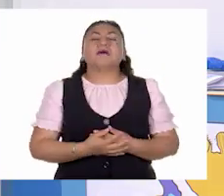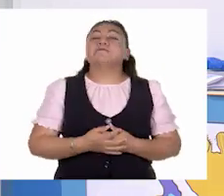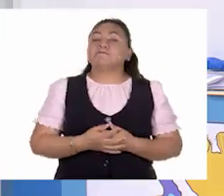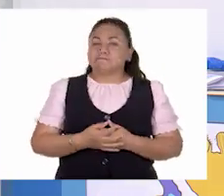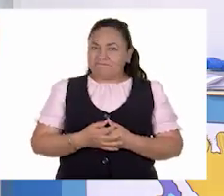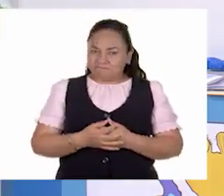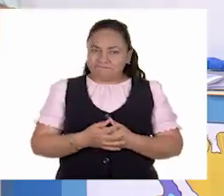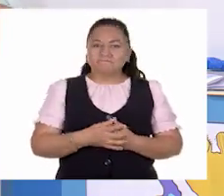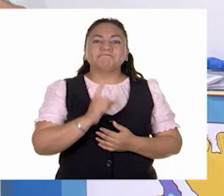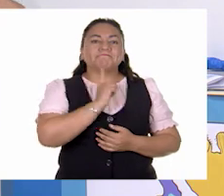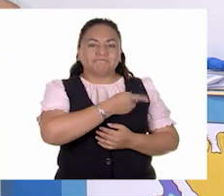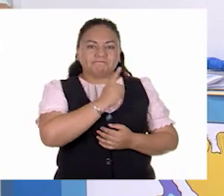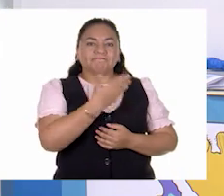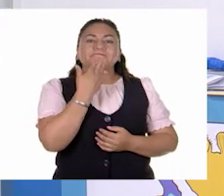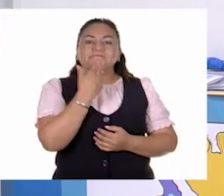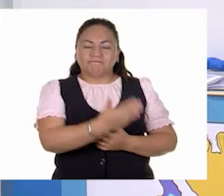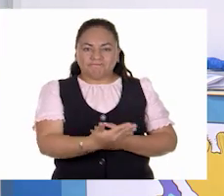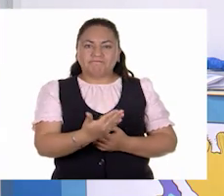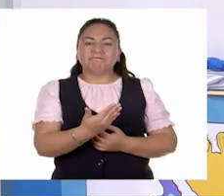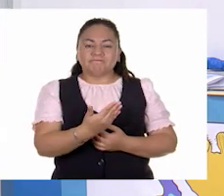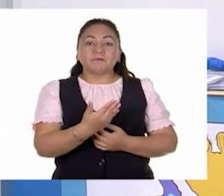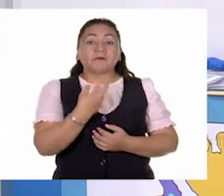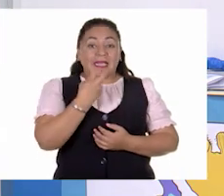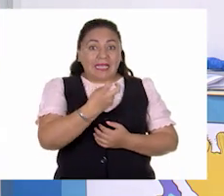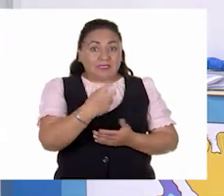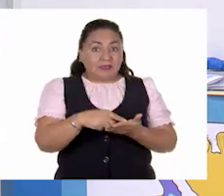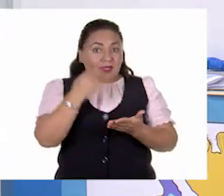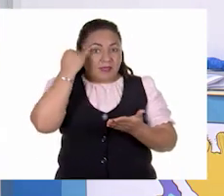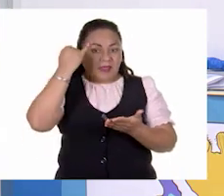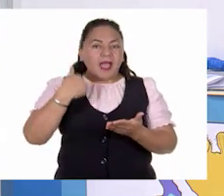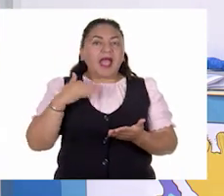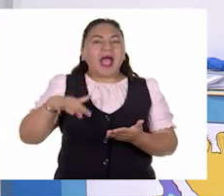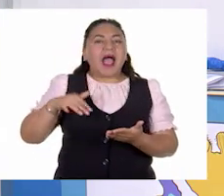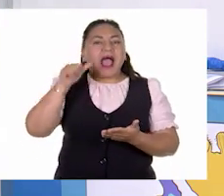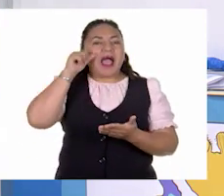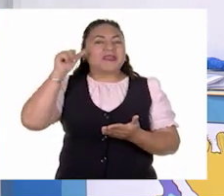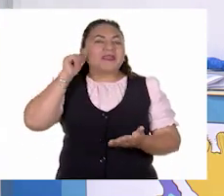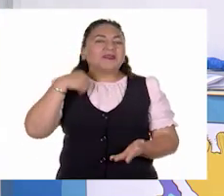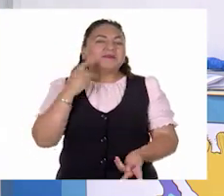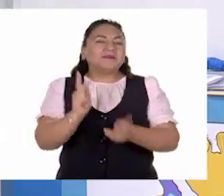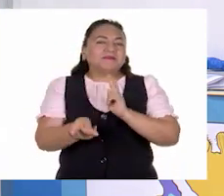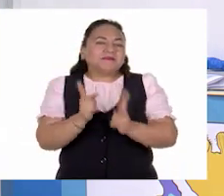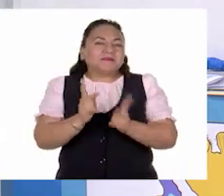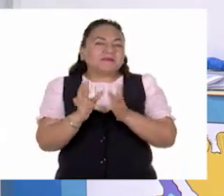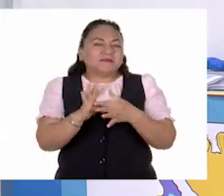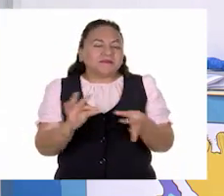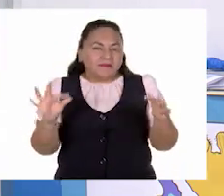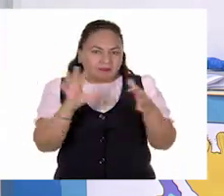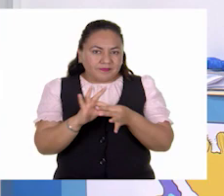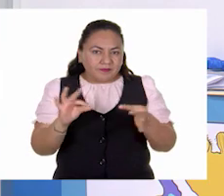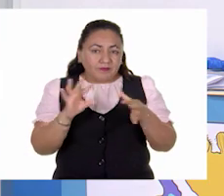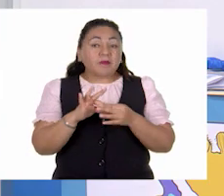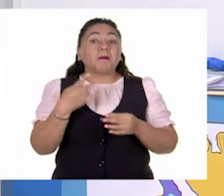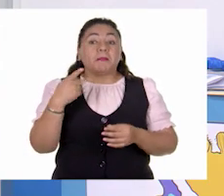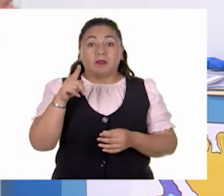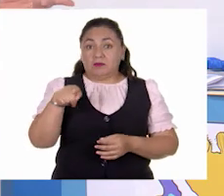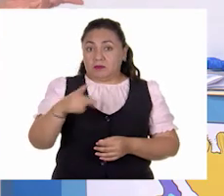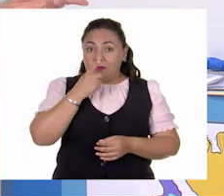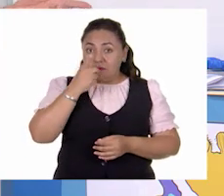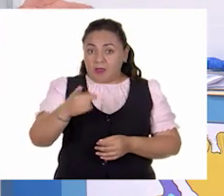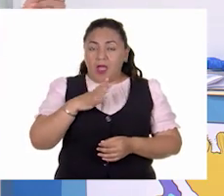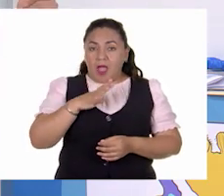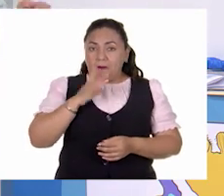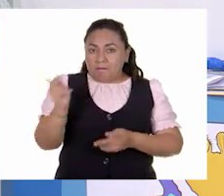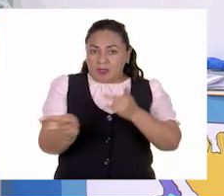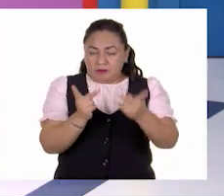Larisa, muy bien. De manera general, esa es la idea de lo que platicamos ayer precisamente. Pero mencionaste que tienes